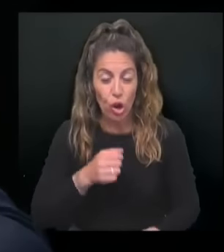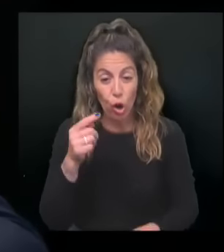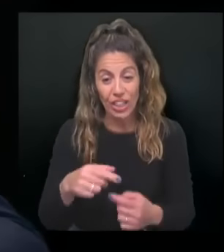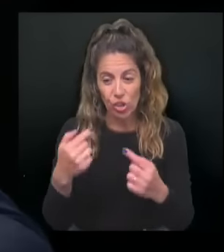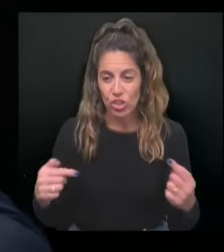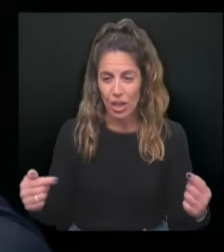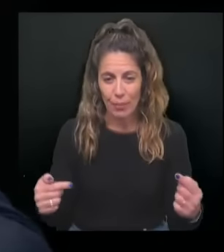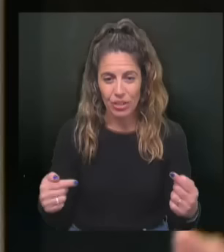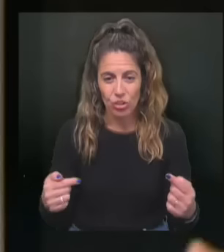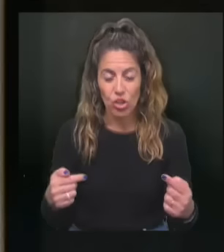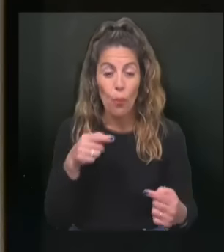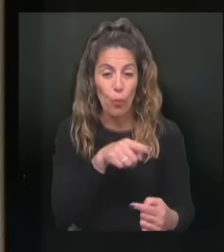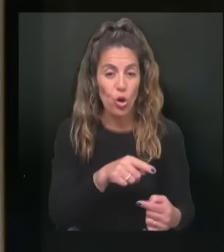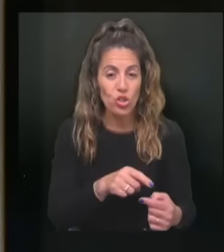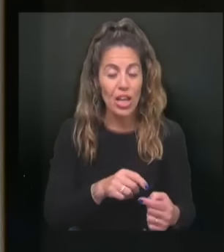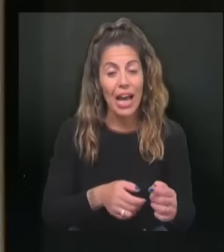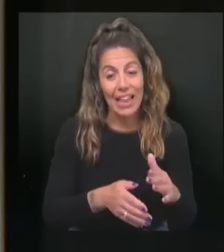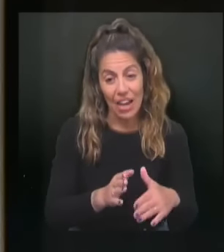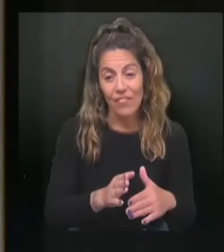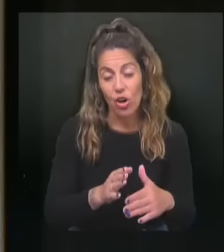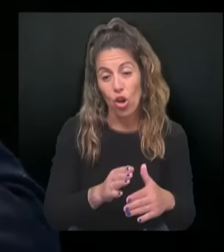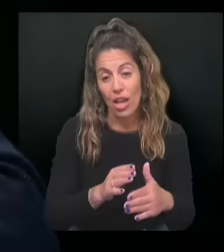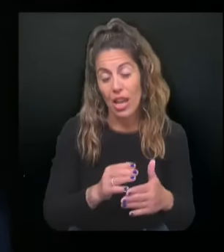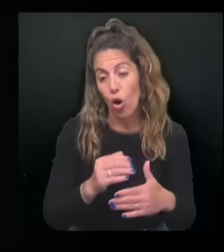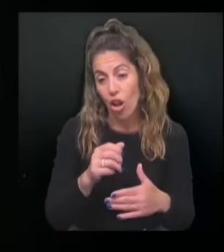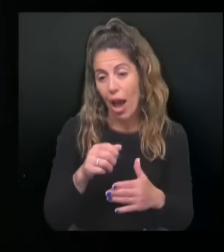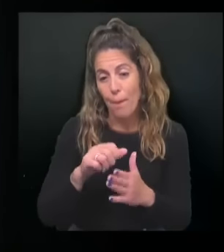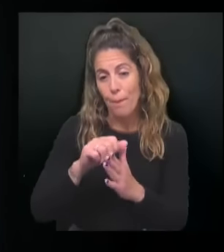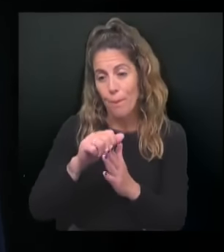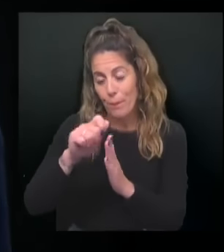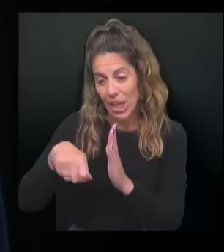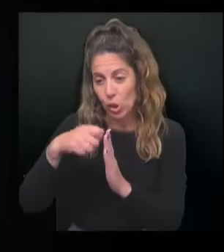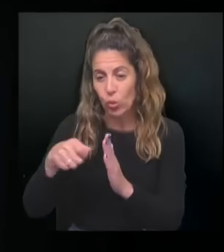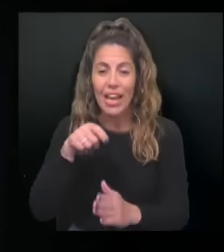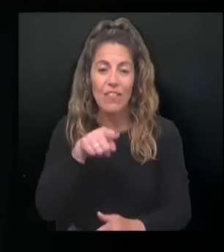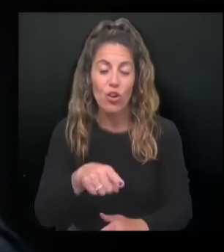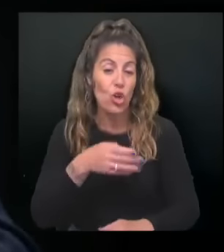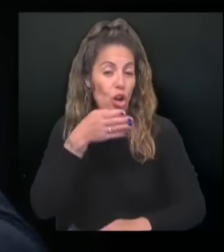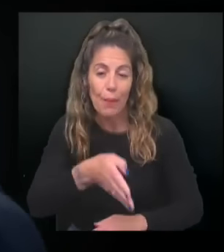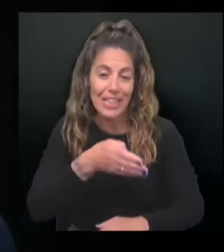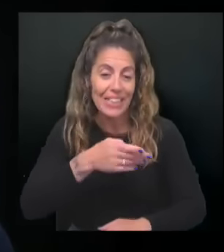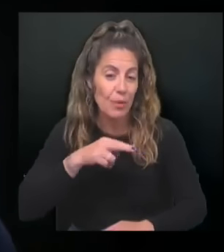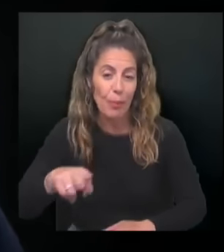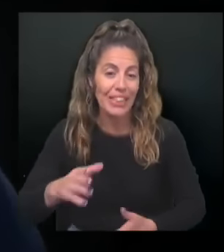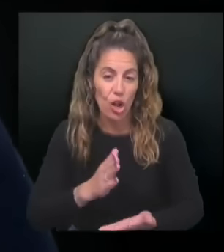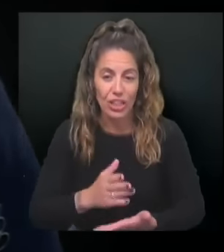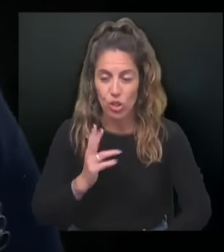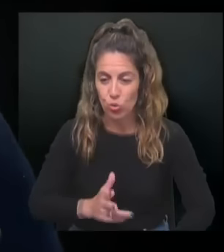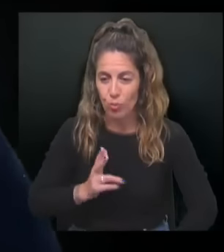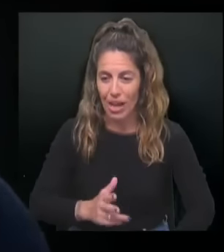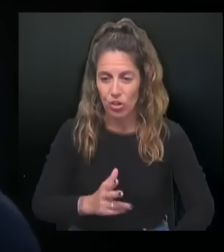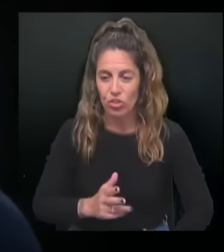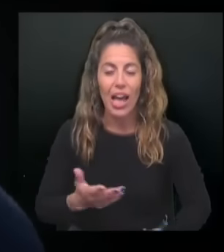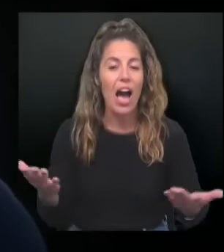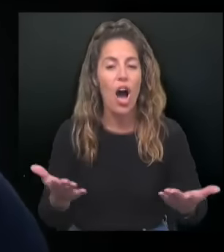¿no? Vos a través de la película, tú a través de la militancia permanente de los derechos humanos. ¿Cómo se encuentran en este